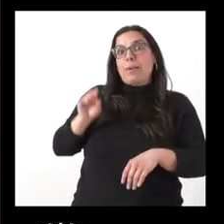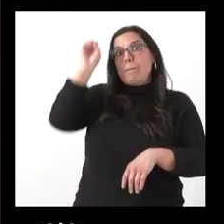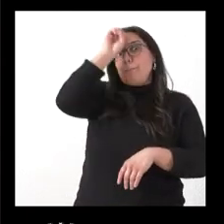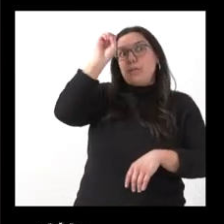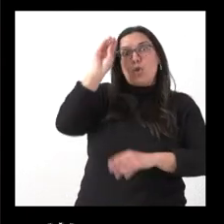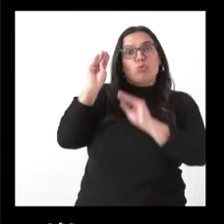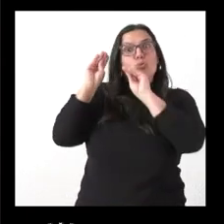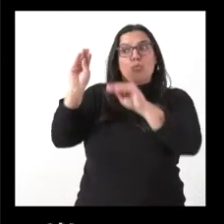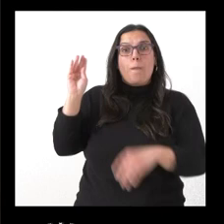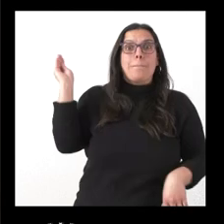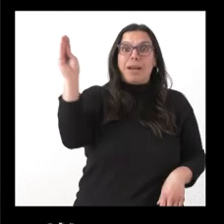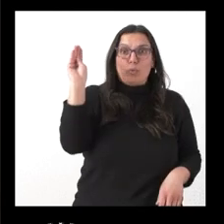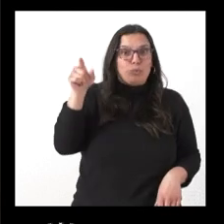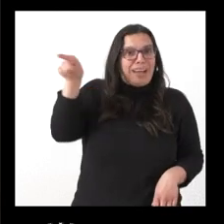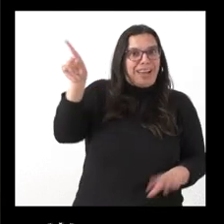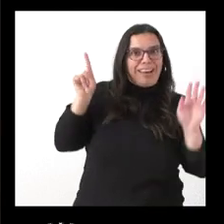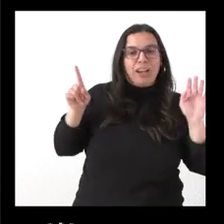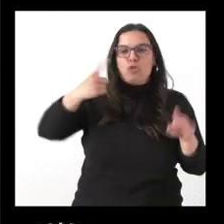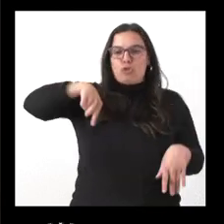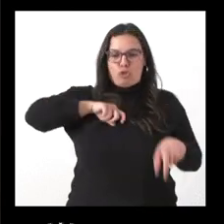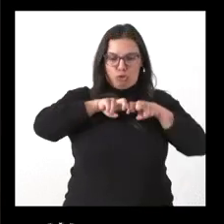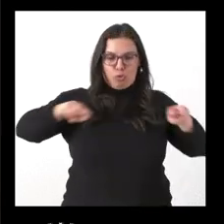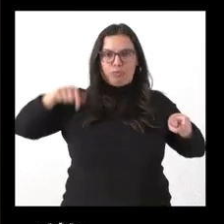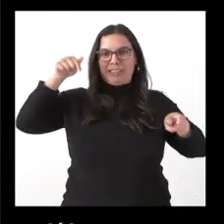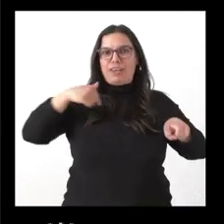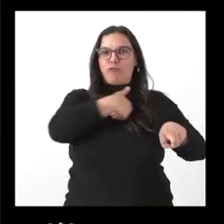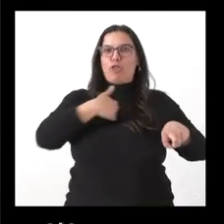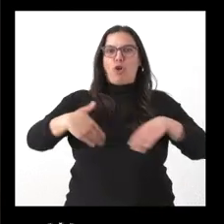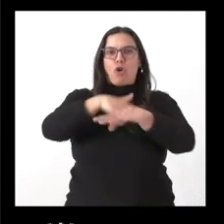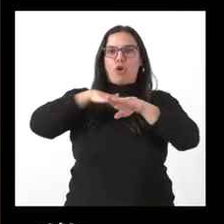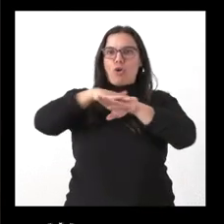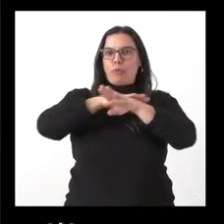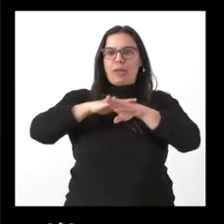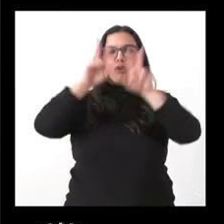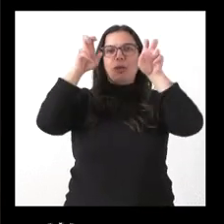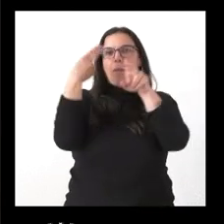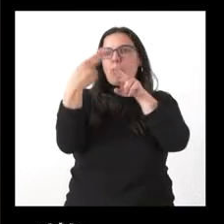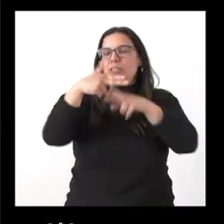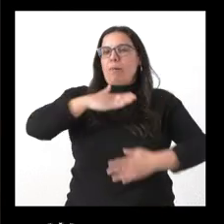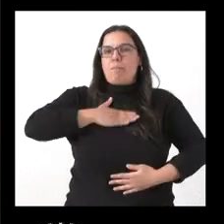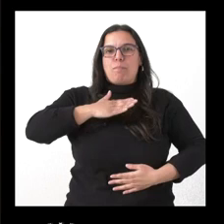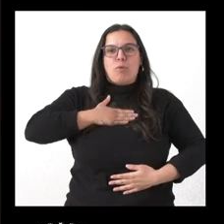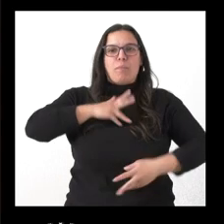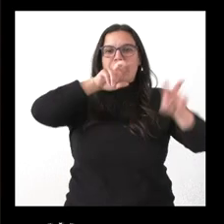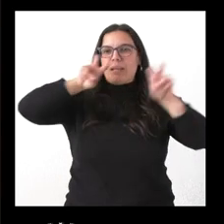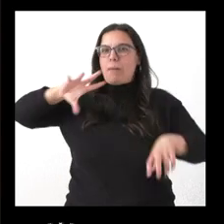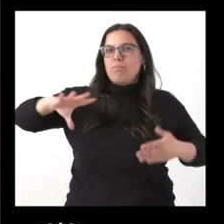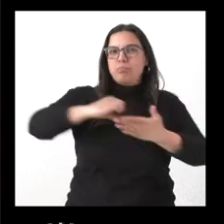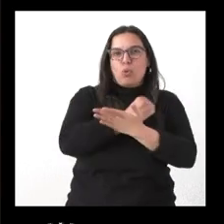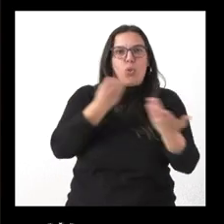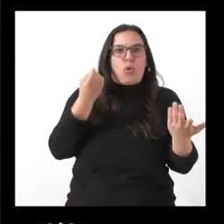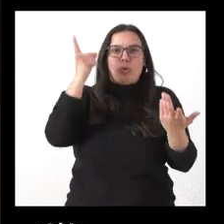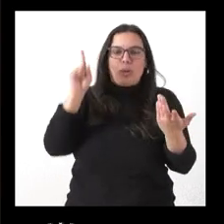a él nosotros aquí estamos como gobierno y como gobierno pues ponemos de manifiesto nuestras políticas en todas las materias incluida